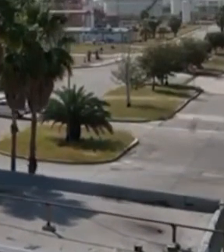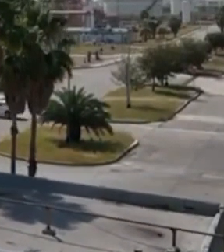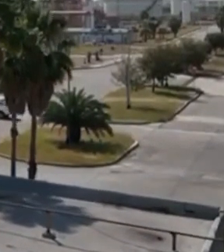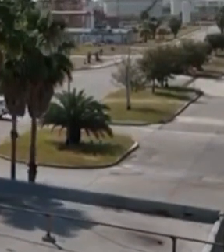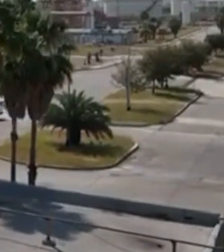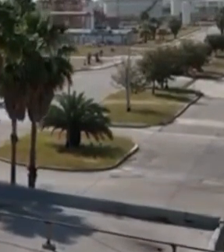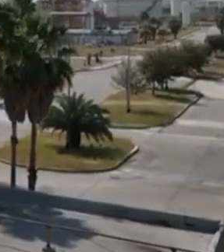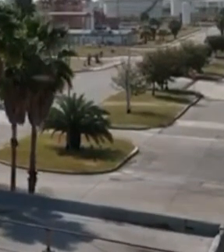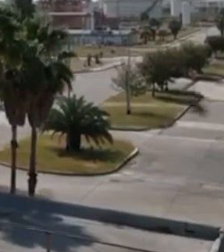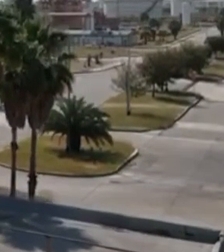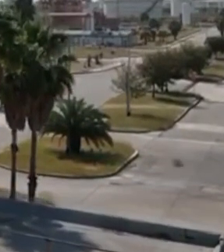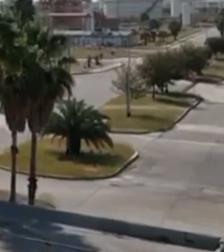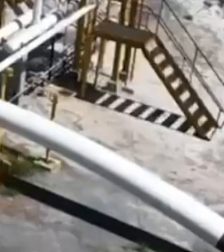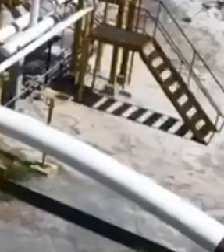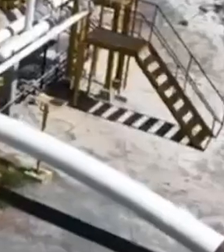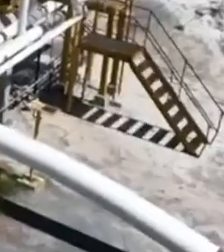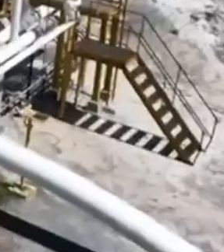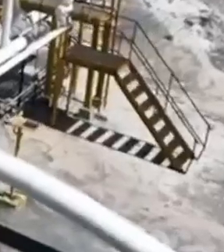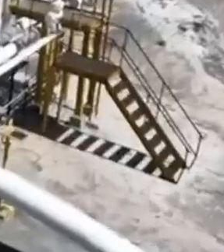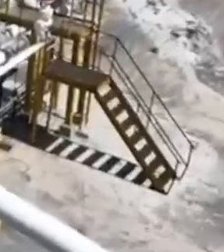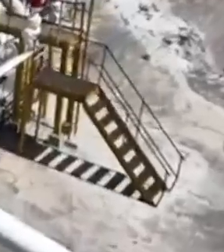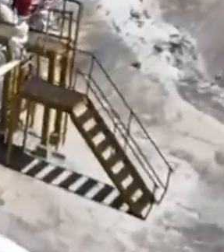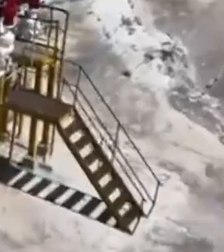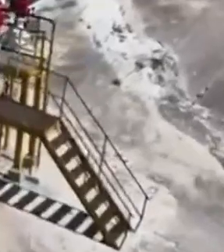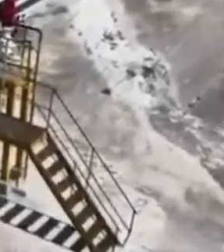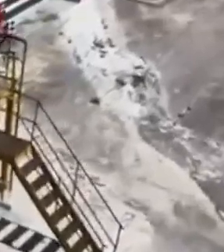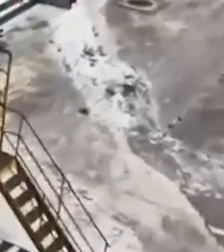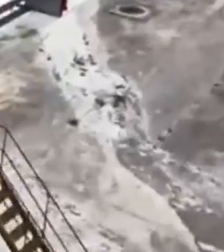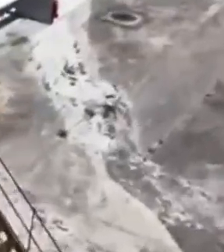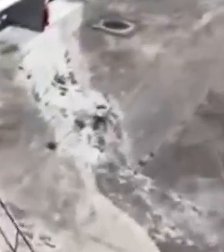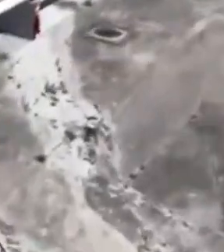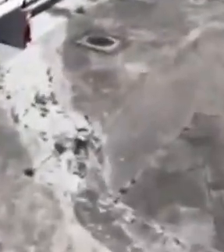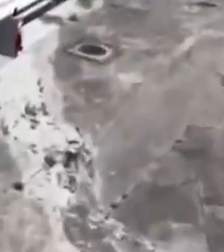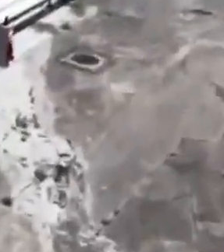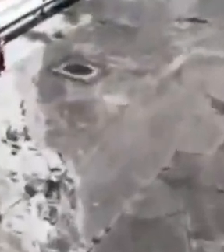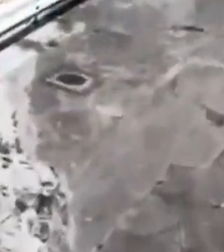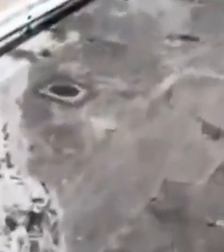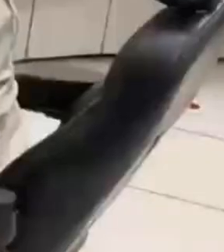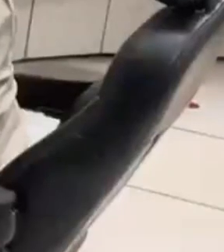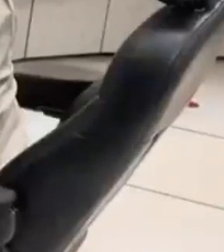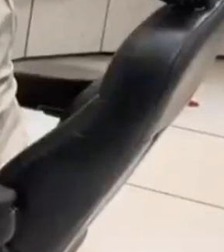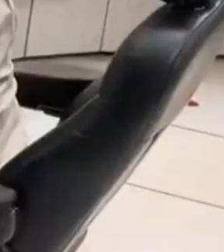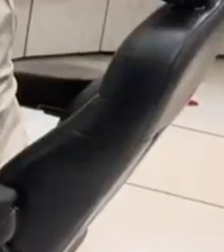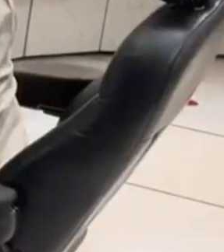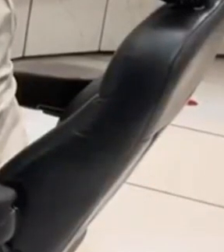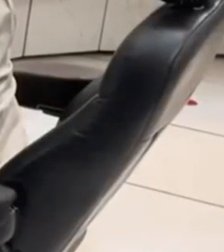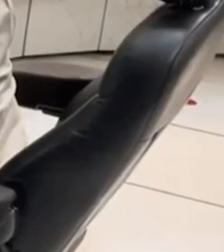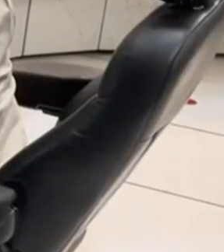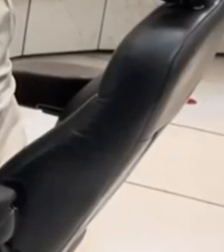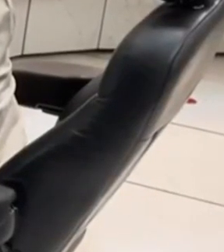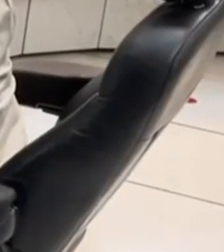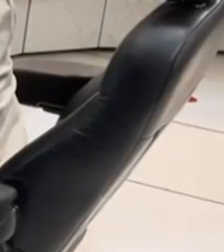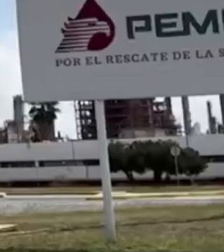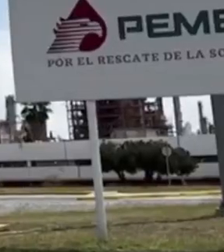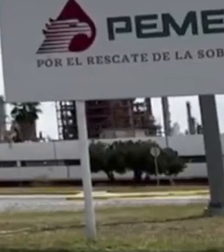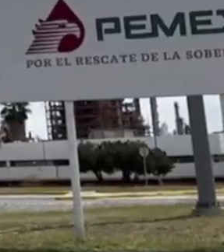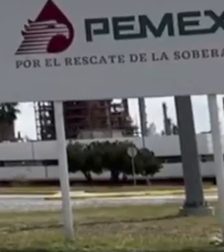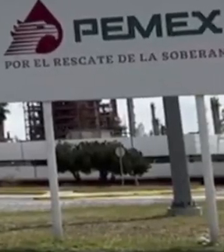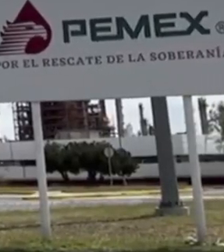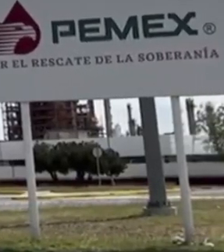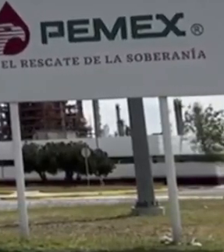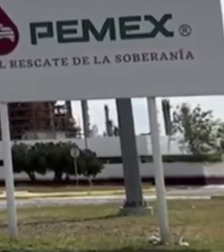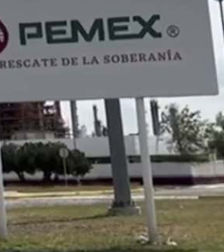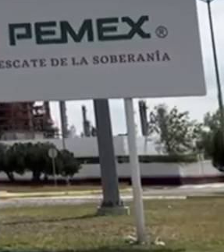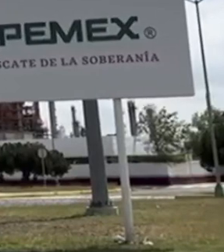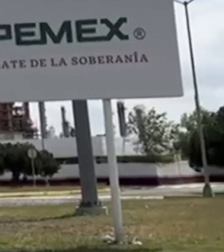se espera la reducción de gases de efecto invernadero en aproximadamente 30.888 toneladas de dióxido